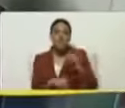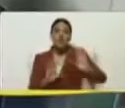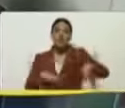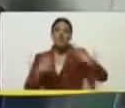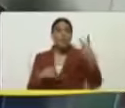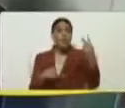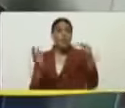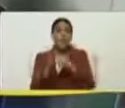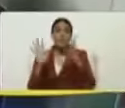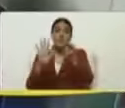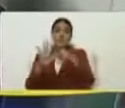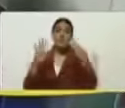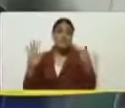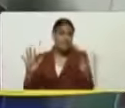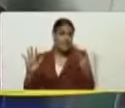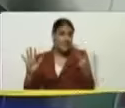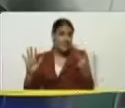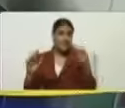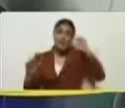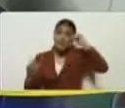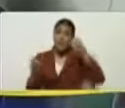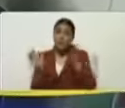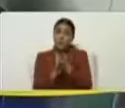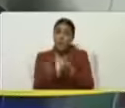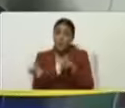2017, ¿se acuerdan de las guarimbas?